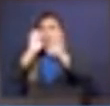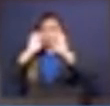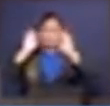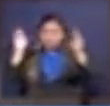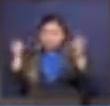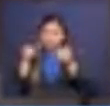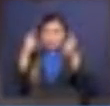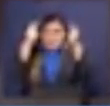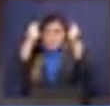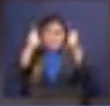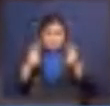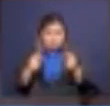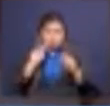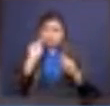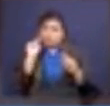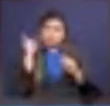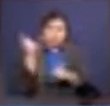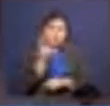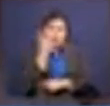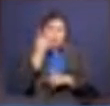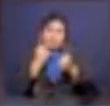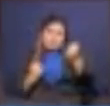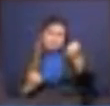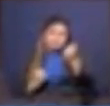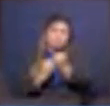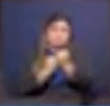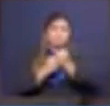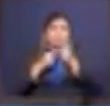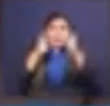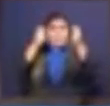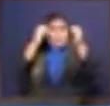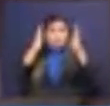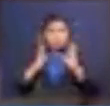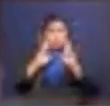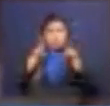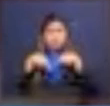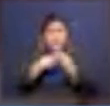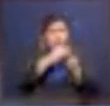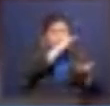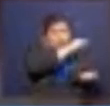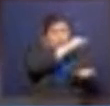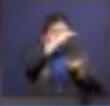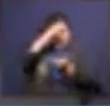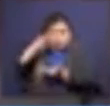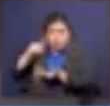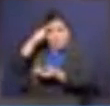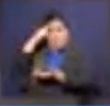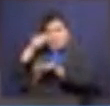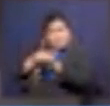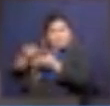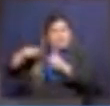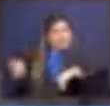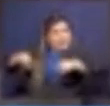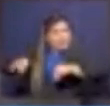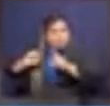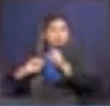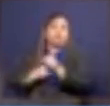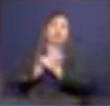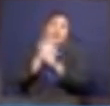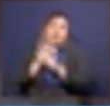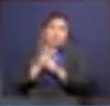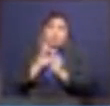los recursos para reforzar el presupuesto de salud y tomar las medidas de emergencia social.